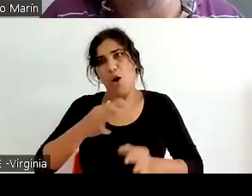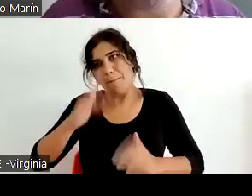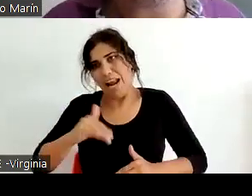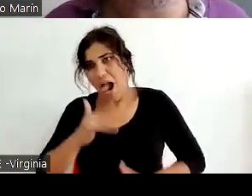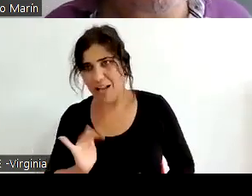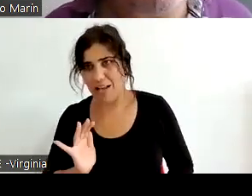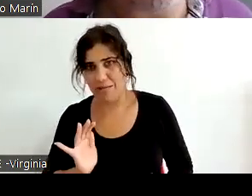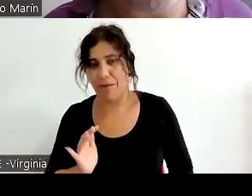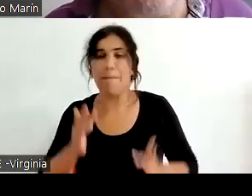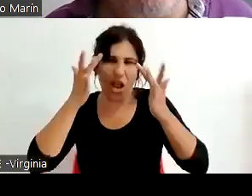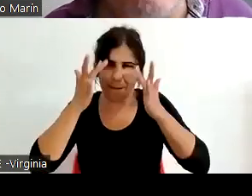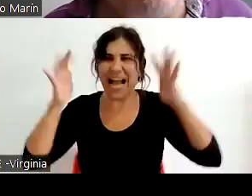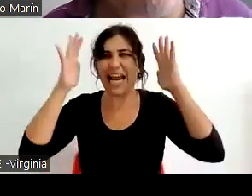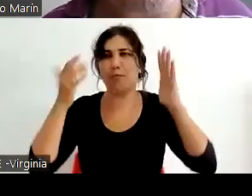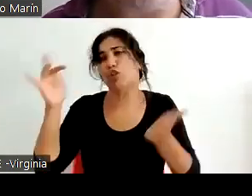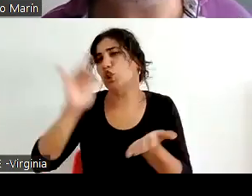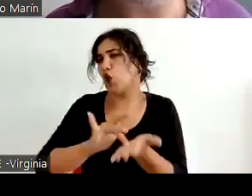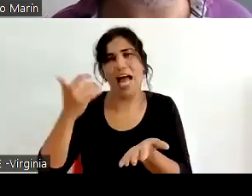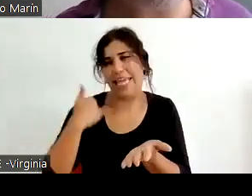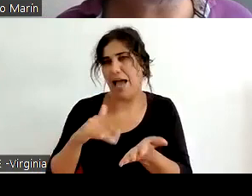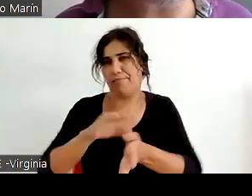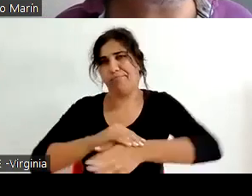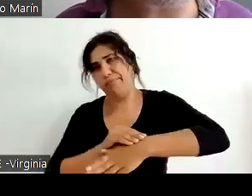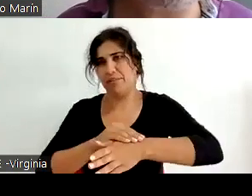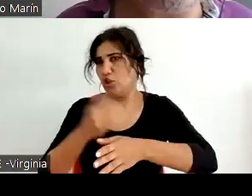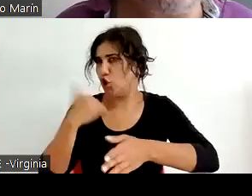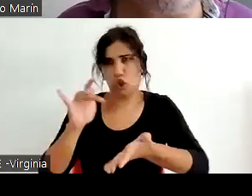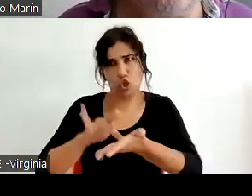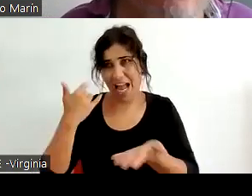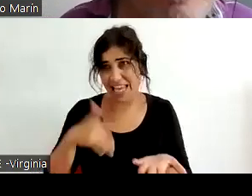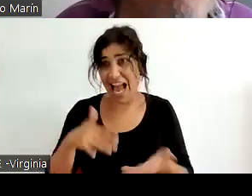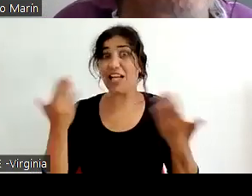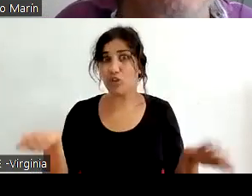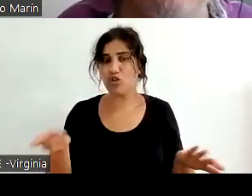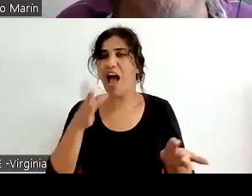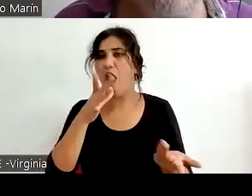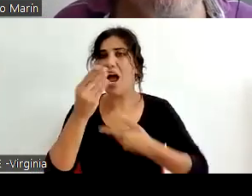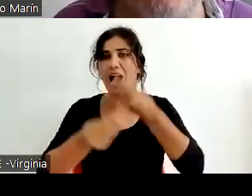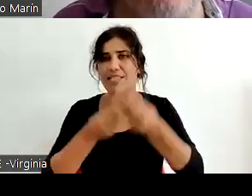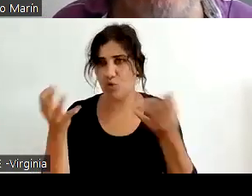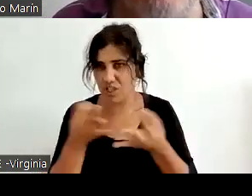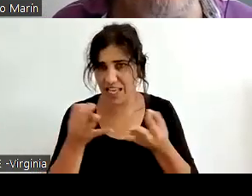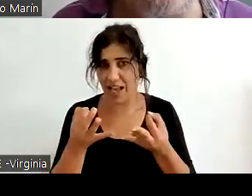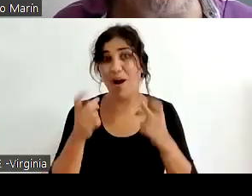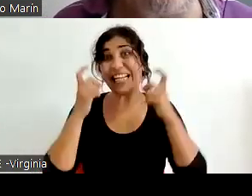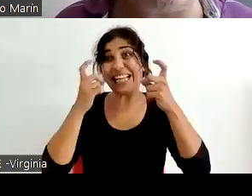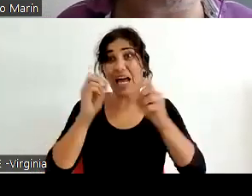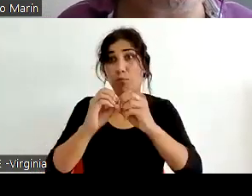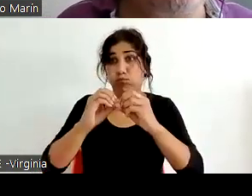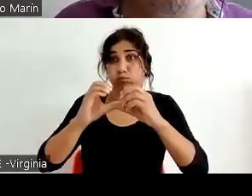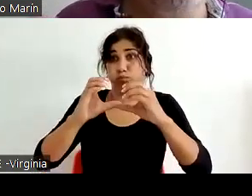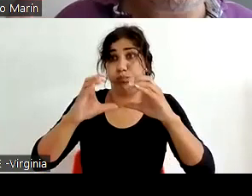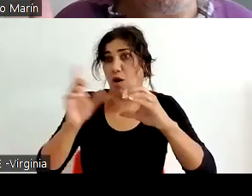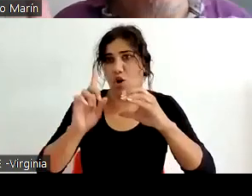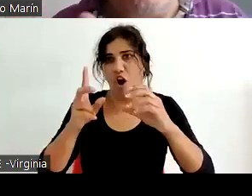Pues lo primero, reposo y frío local. Vamos a intentar evitar que lleguen todos los mediadores inflamatorios a la zona. Por lo tanto, lo que vamos a hacer